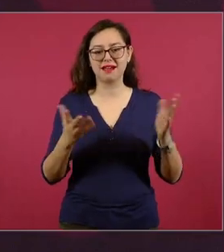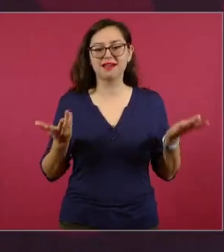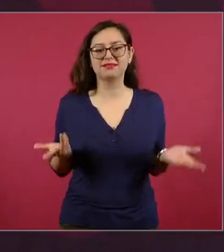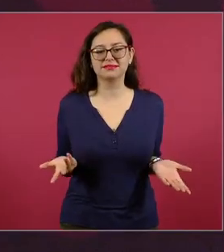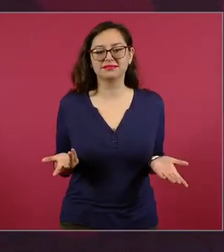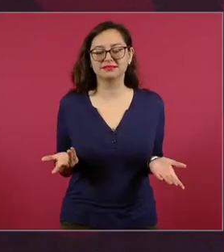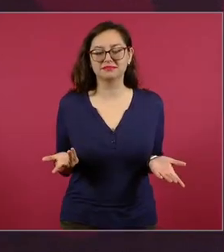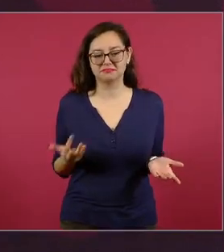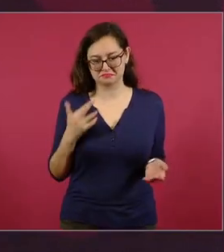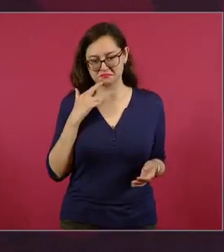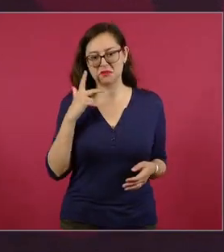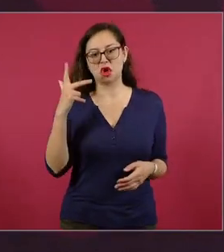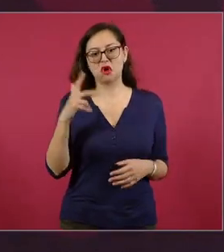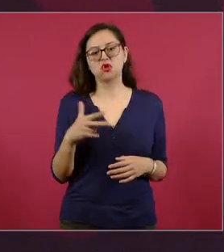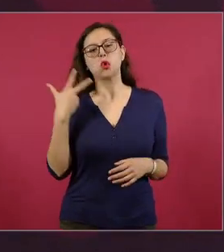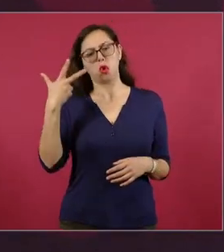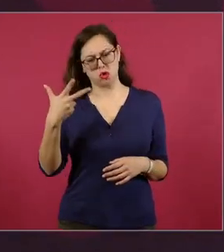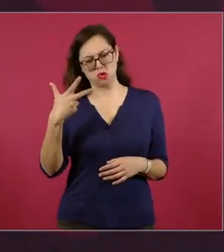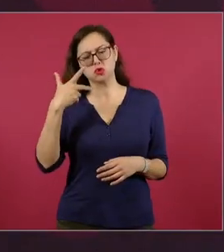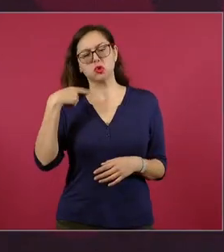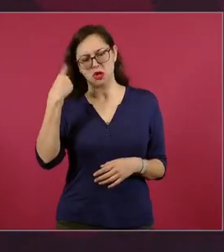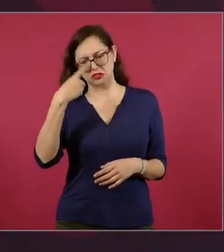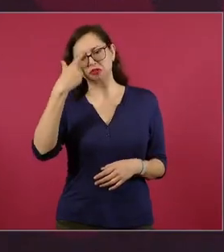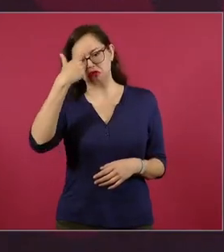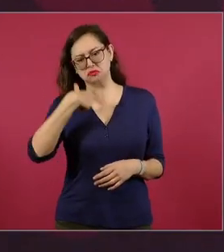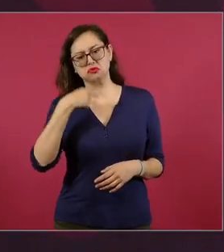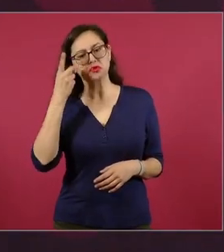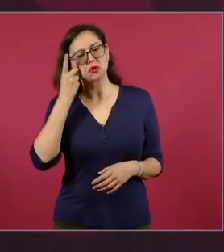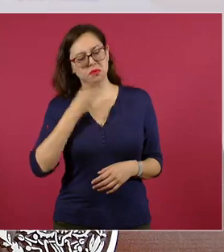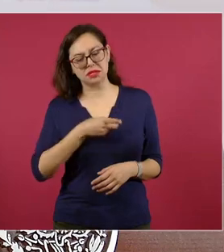16 y 8 para descansar, ¿no?